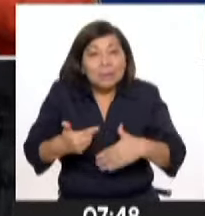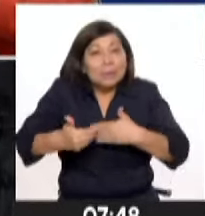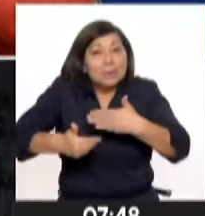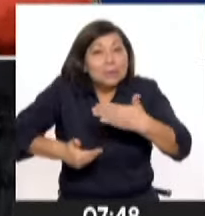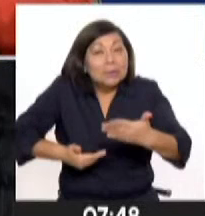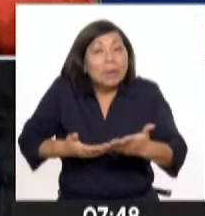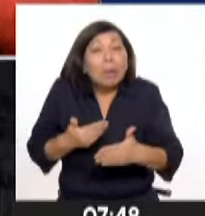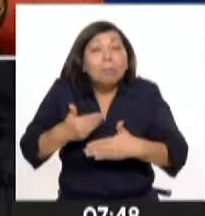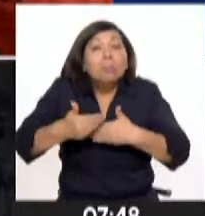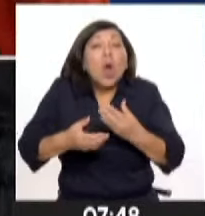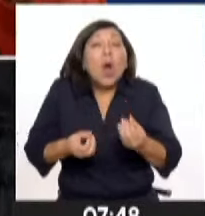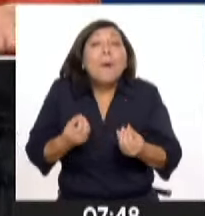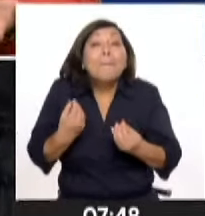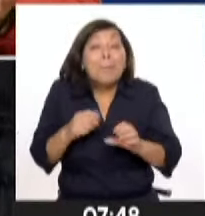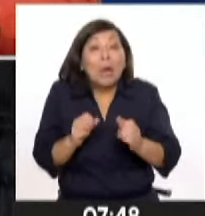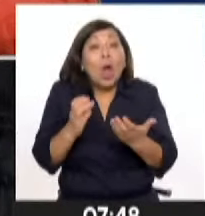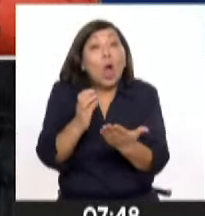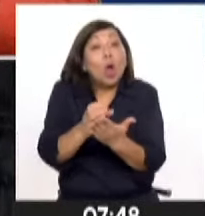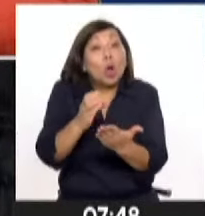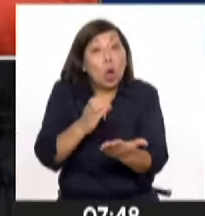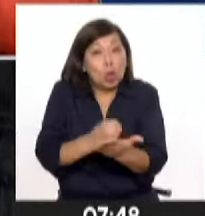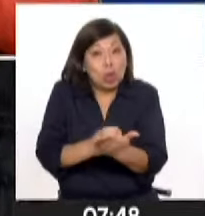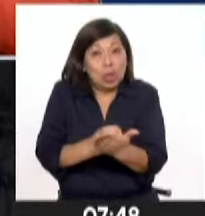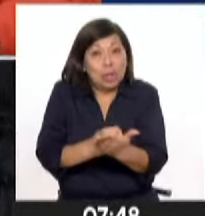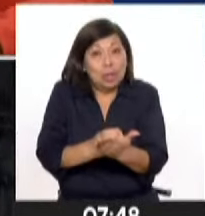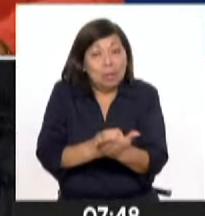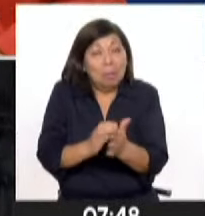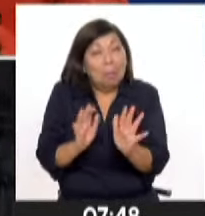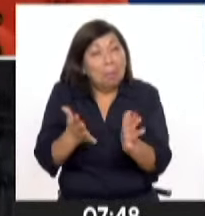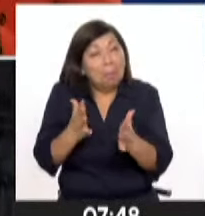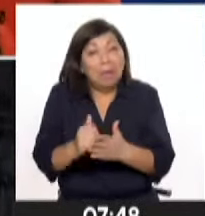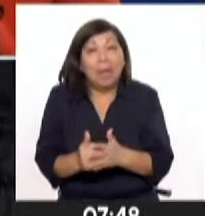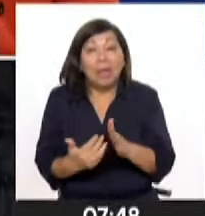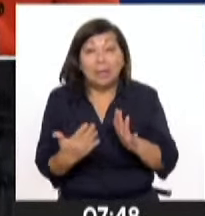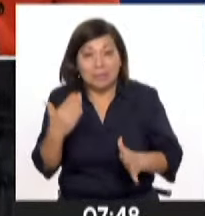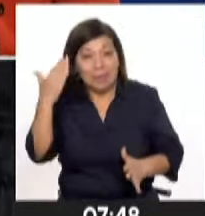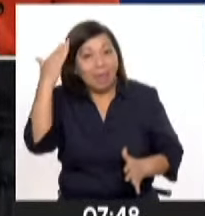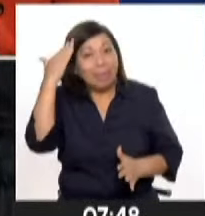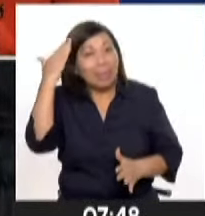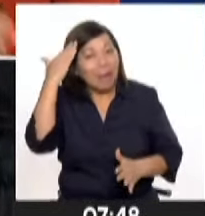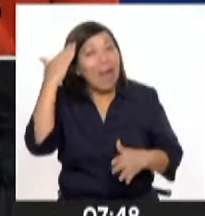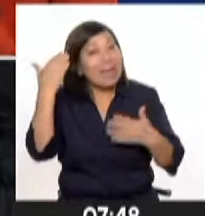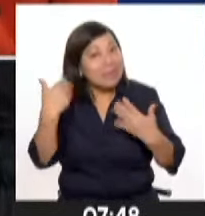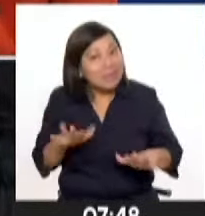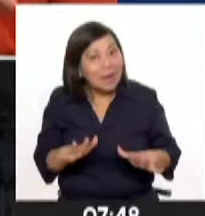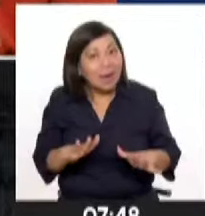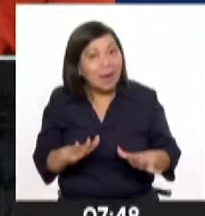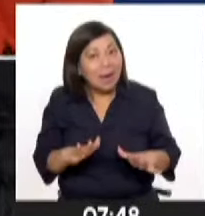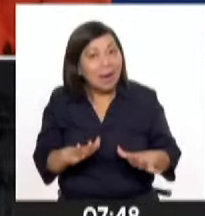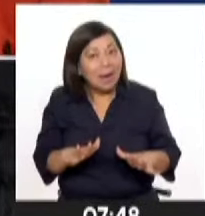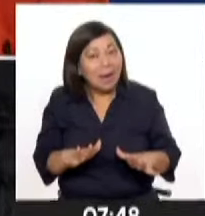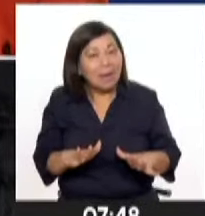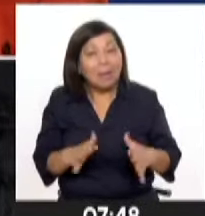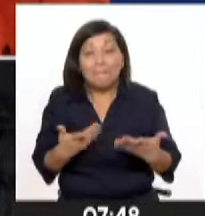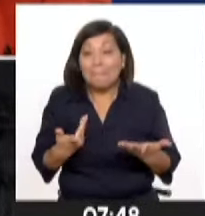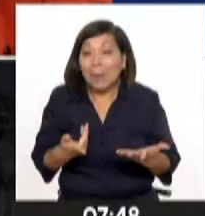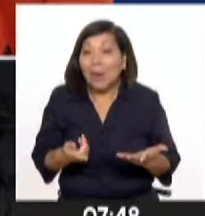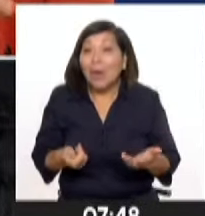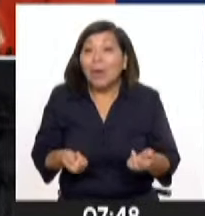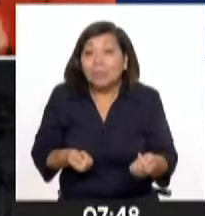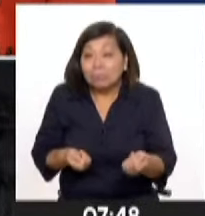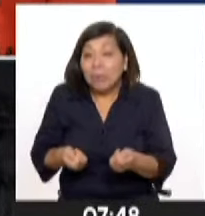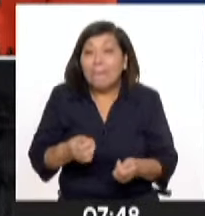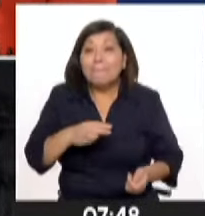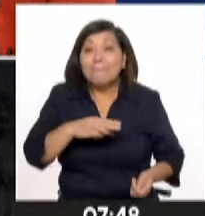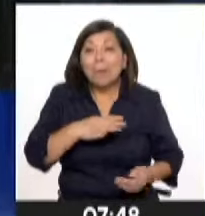proceder a realizar los procesos, para contratar los servicios de la limpieza. Aproximadamente en 15 días, yo creo que ya en el campo se va a ver la maquinaria